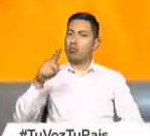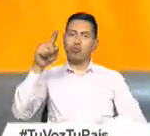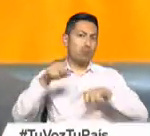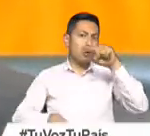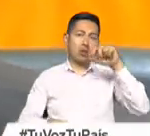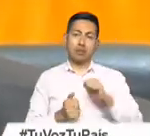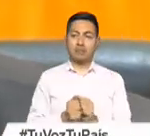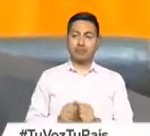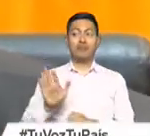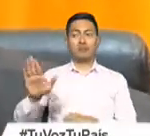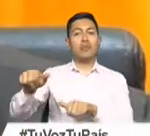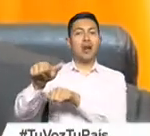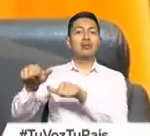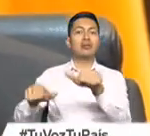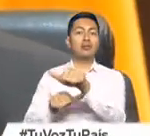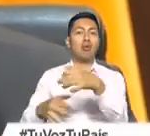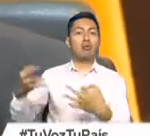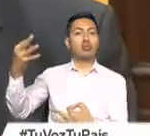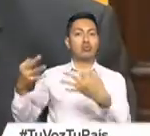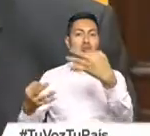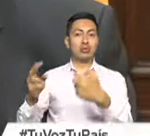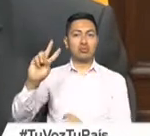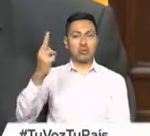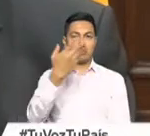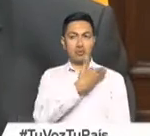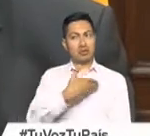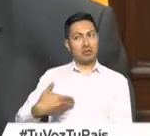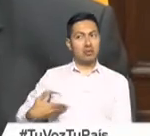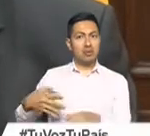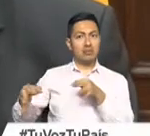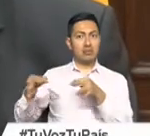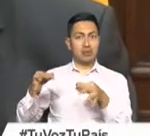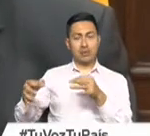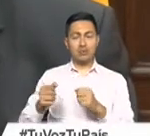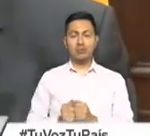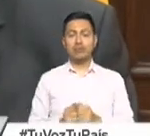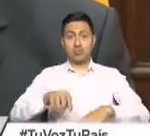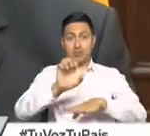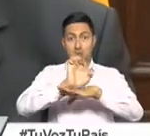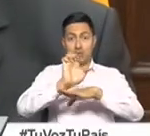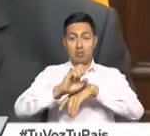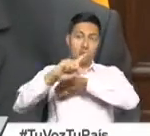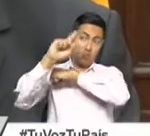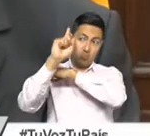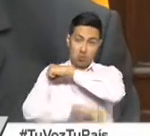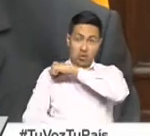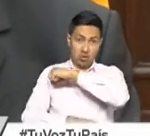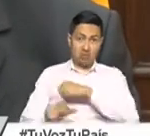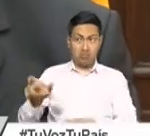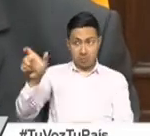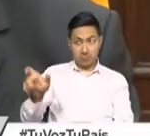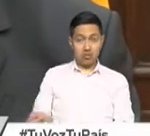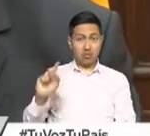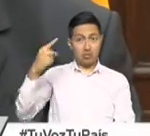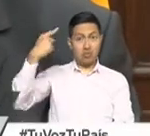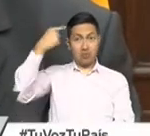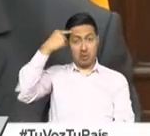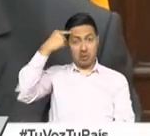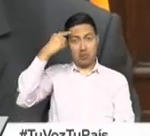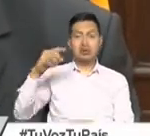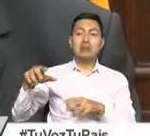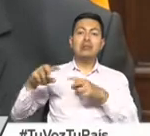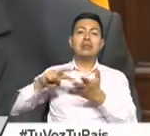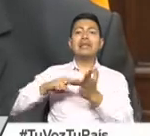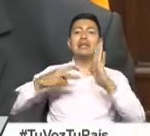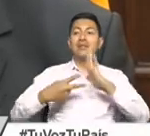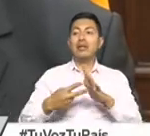Peralta, asesor jurídico de la vicepresidencia. El juicio político en el Ecuador es el cometimiento, es sobre la